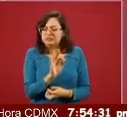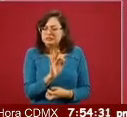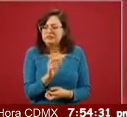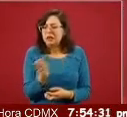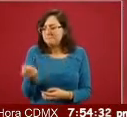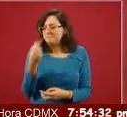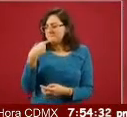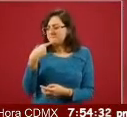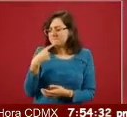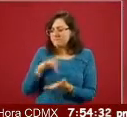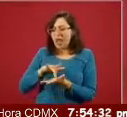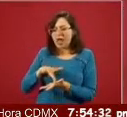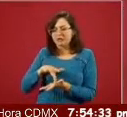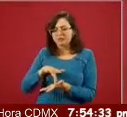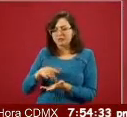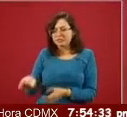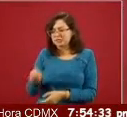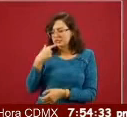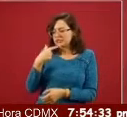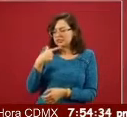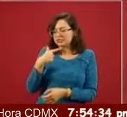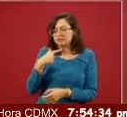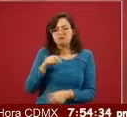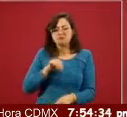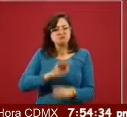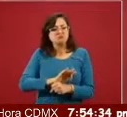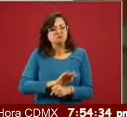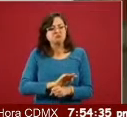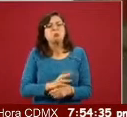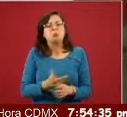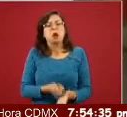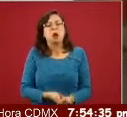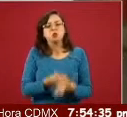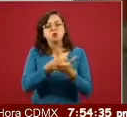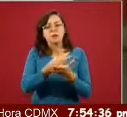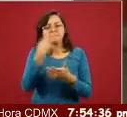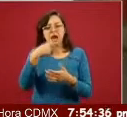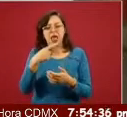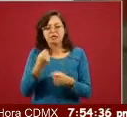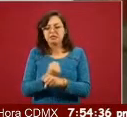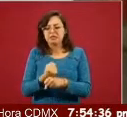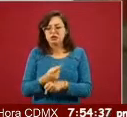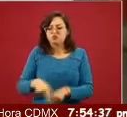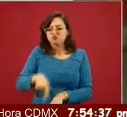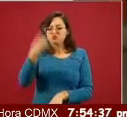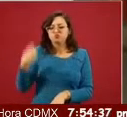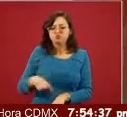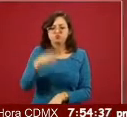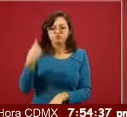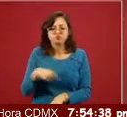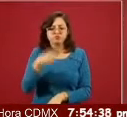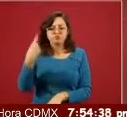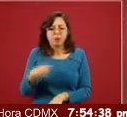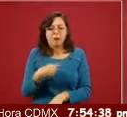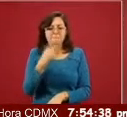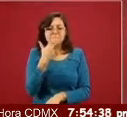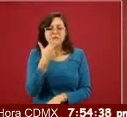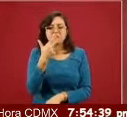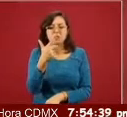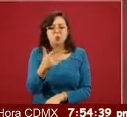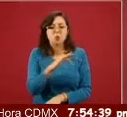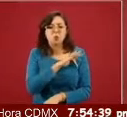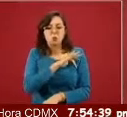y no necesariamente es perjudicial dado el margen de seguridad de este medicamento, que se usara en